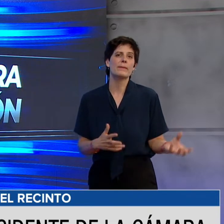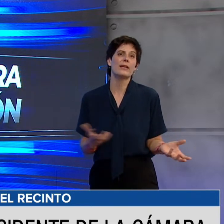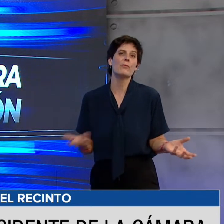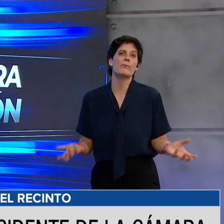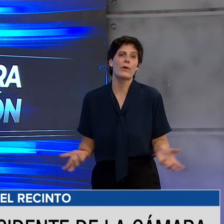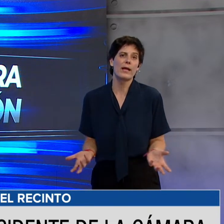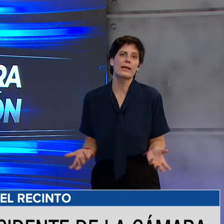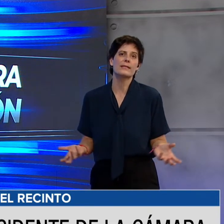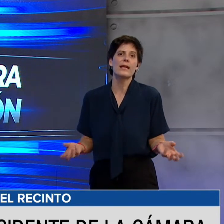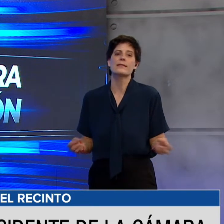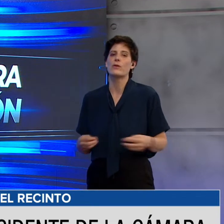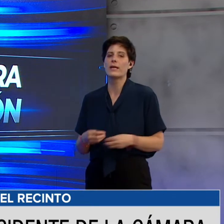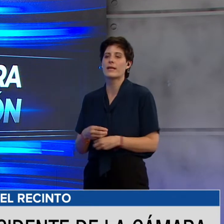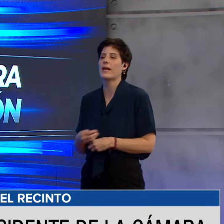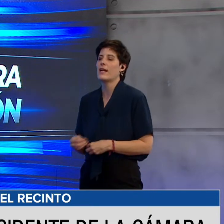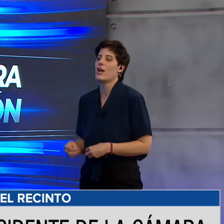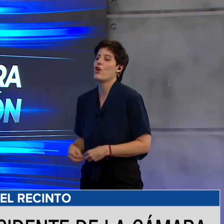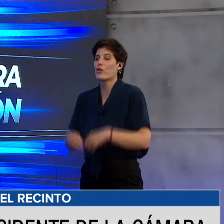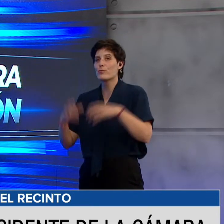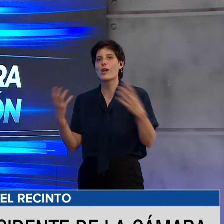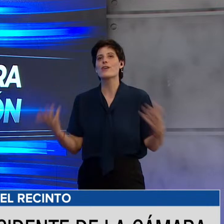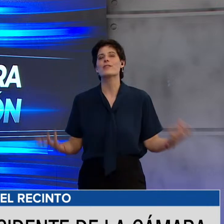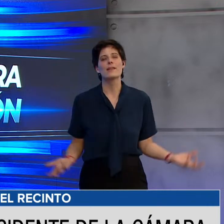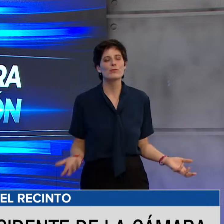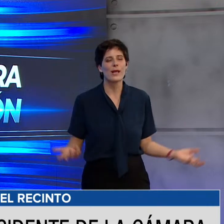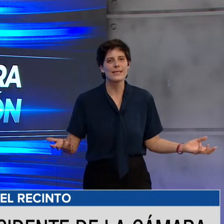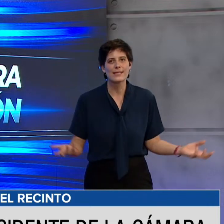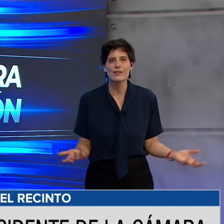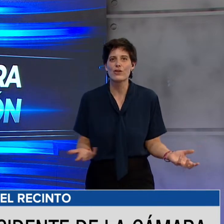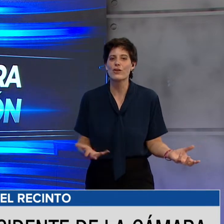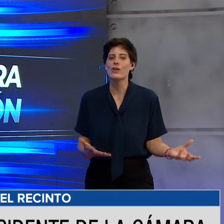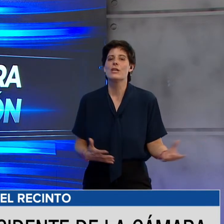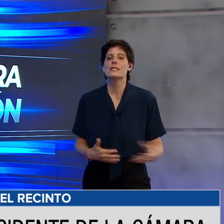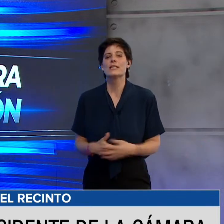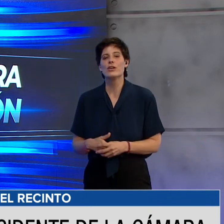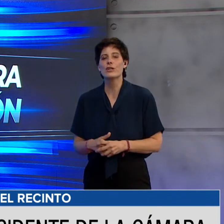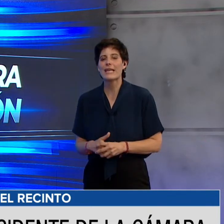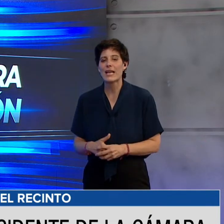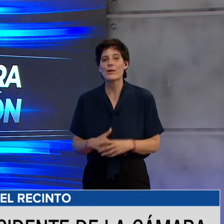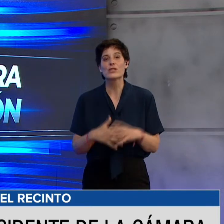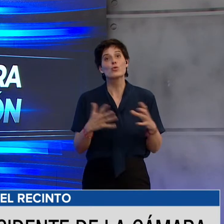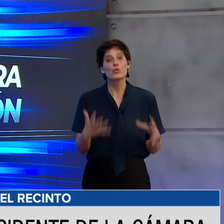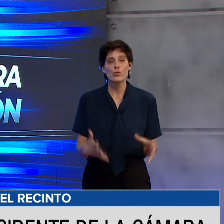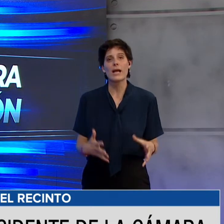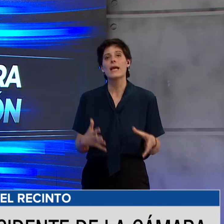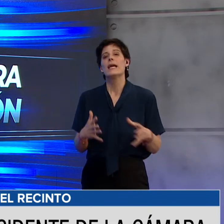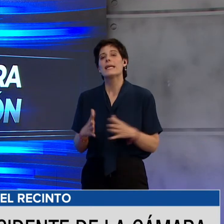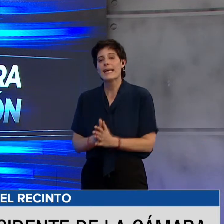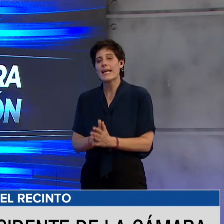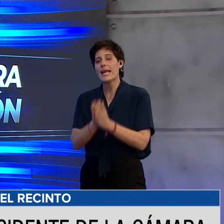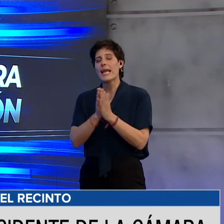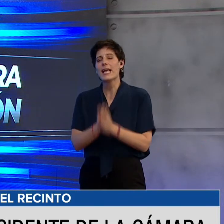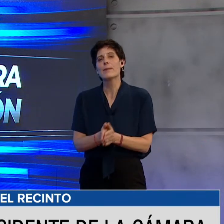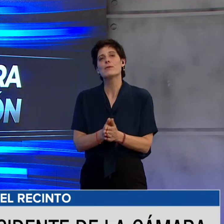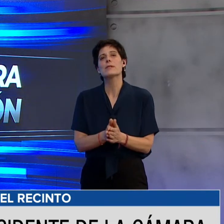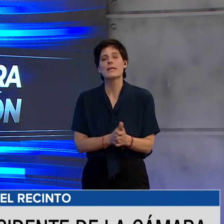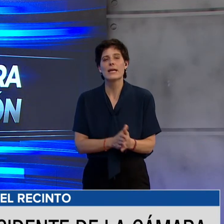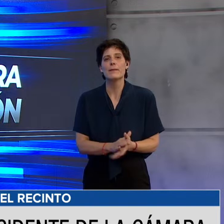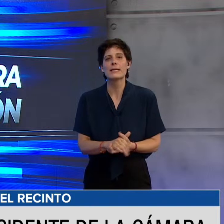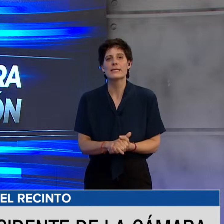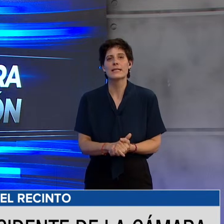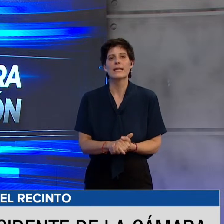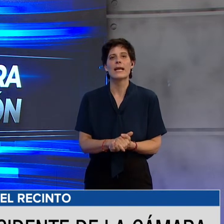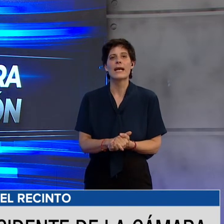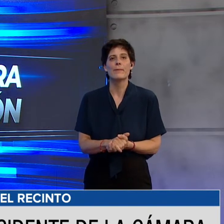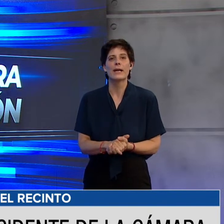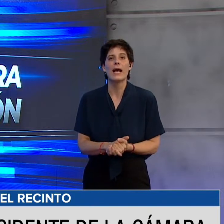trabajo parlamentario pueda realizarse. No es que los diputados y las diputadas hacen todo, sino que hay una estructura que es responsabilidad